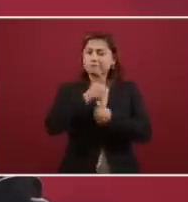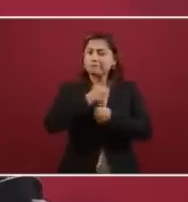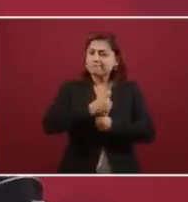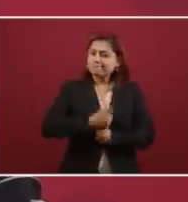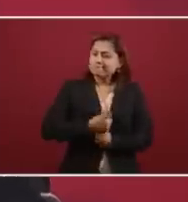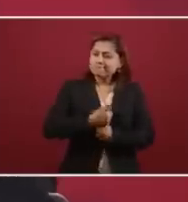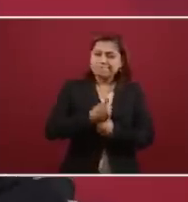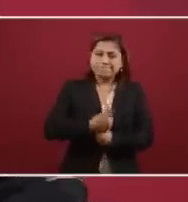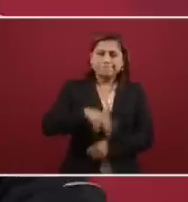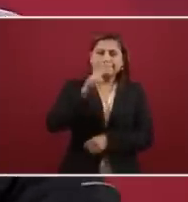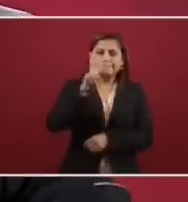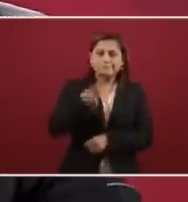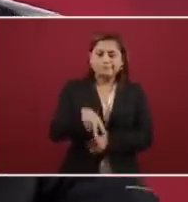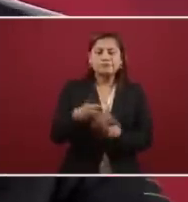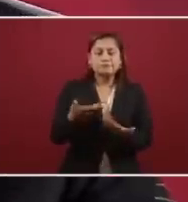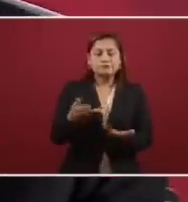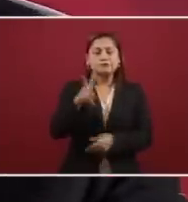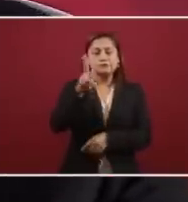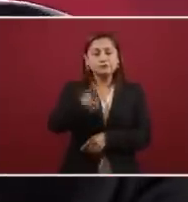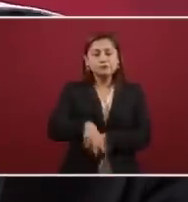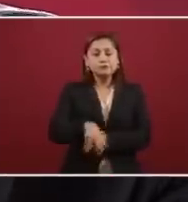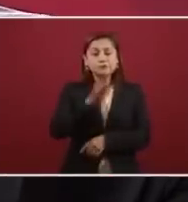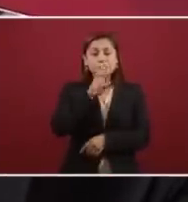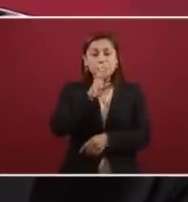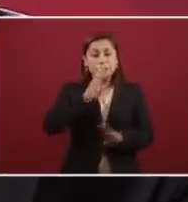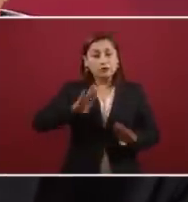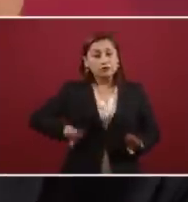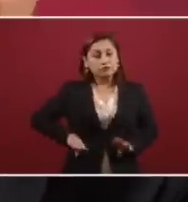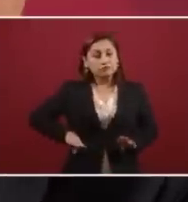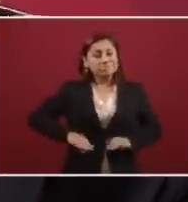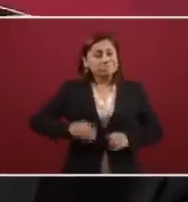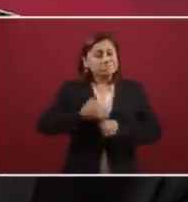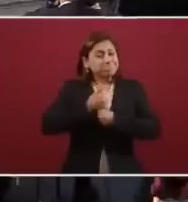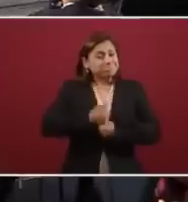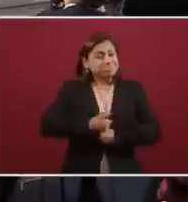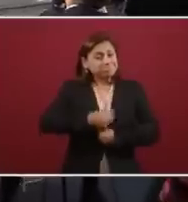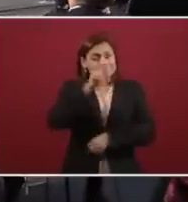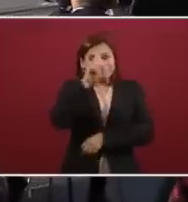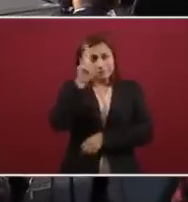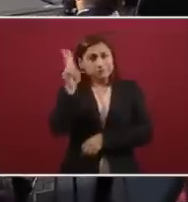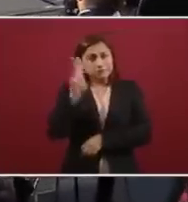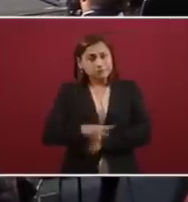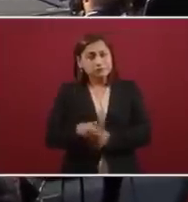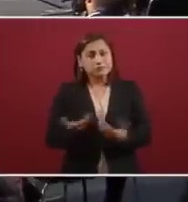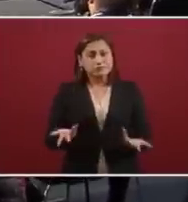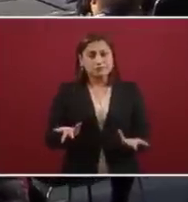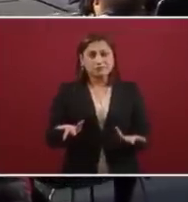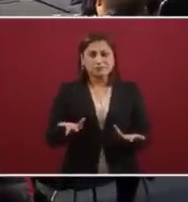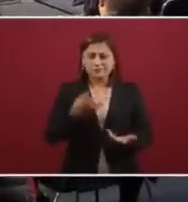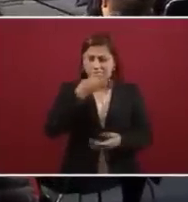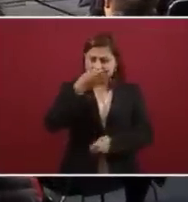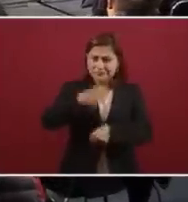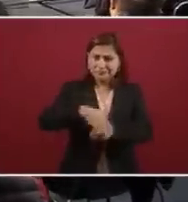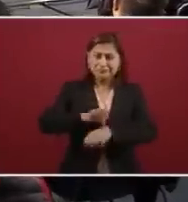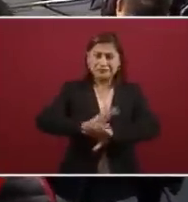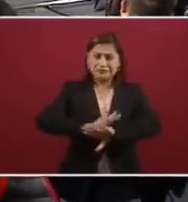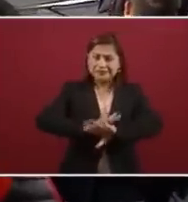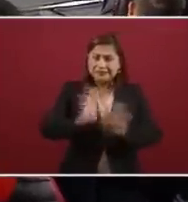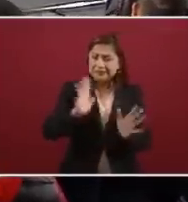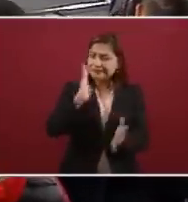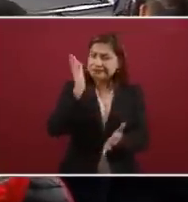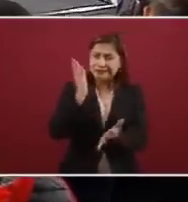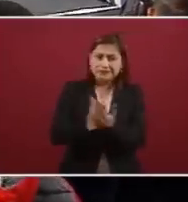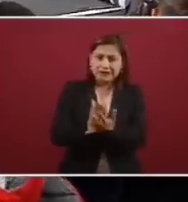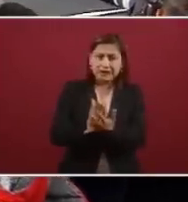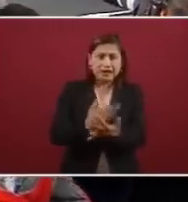qué son las que sufren más entonces ya vamos todos a portarnos